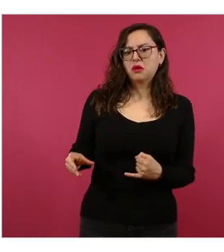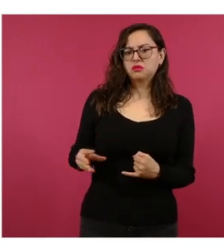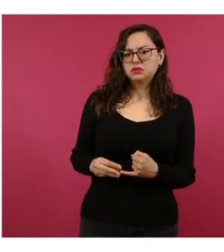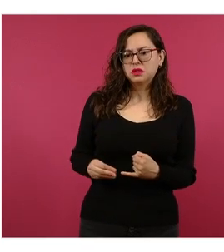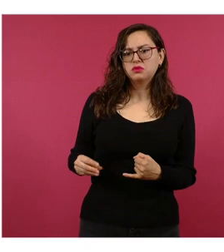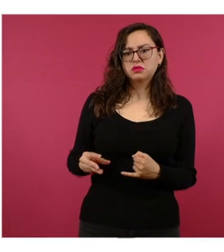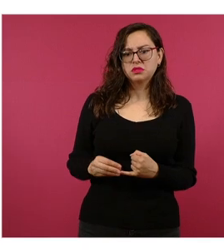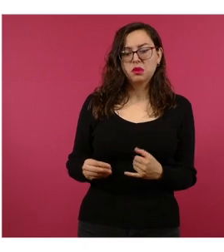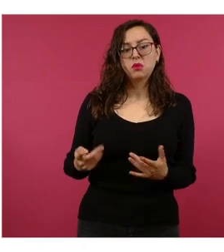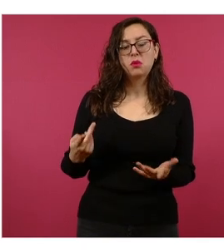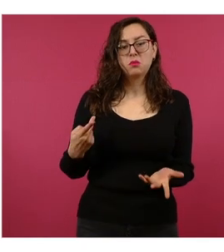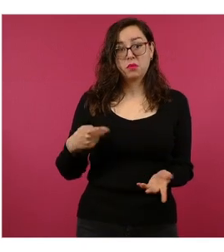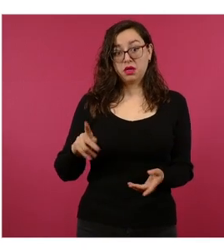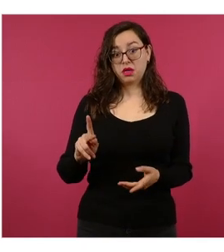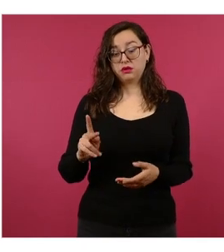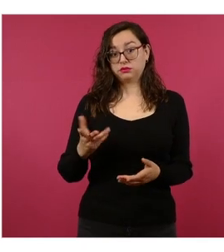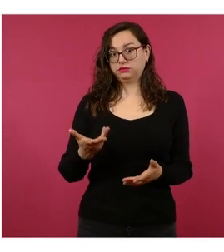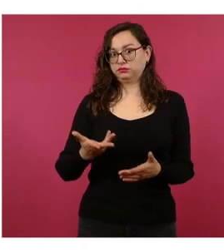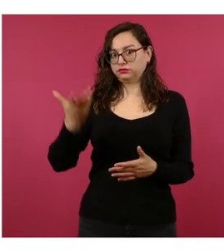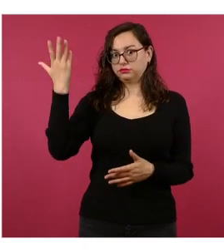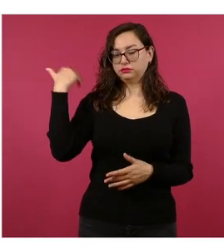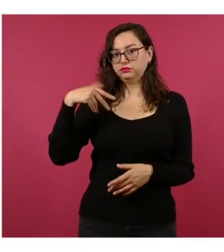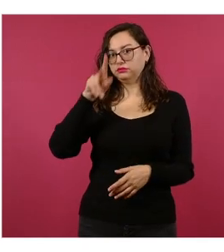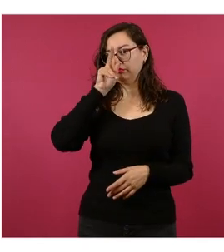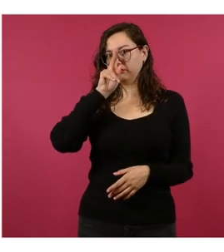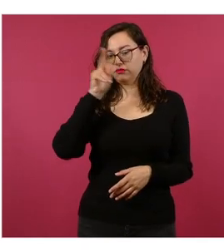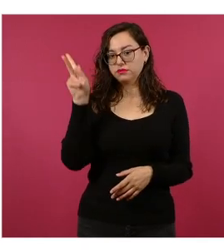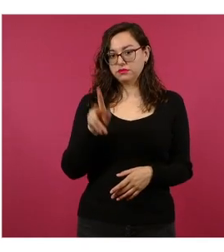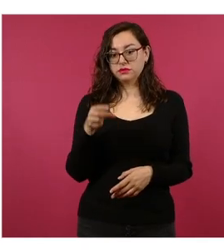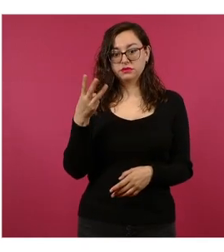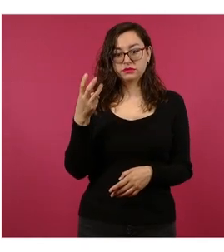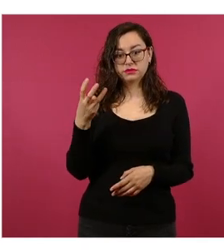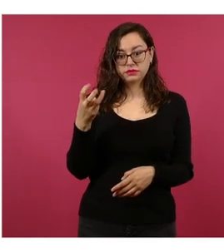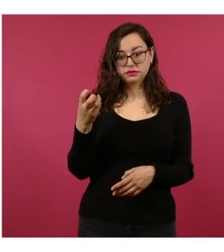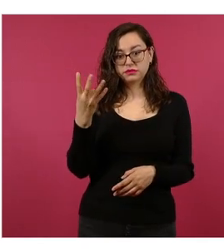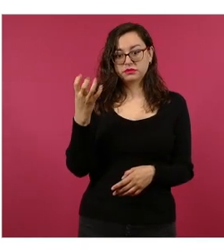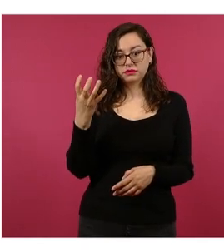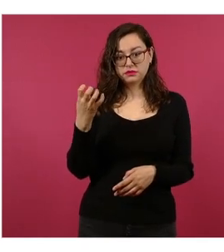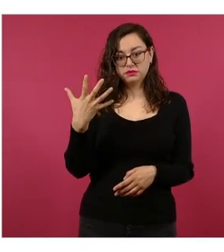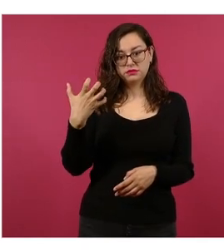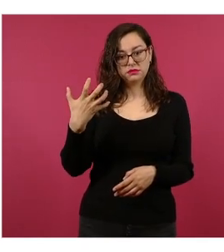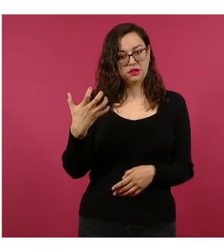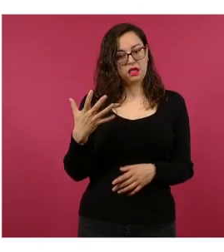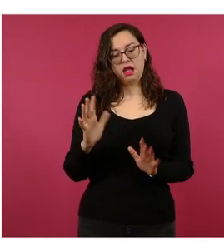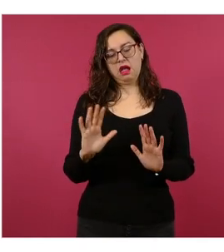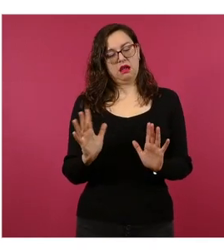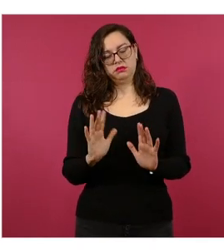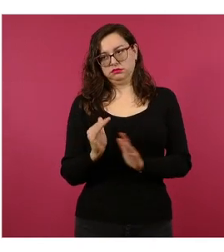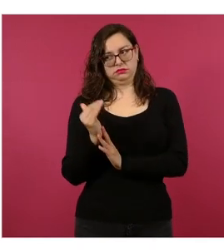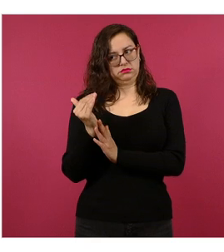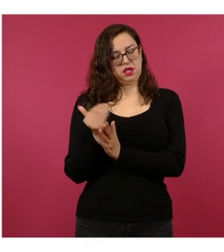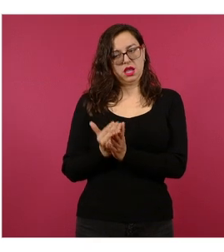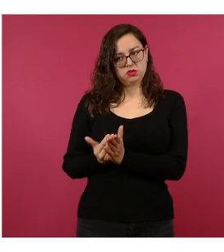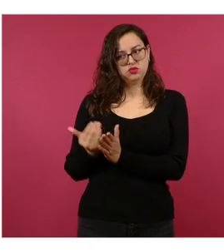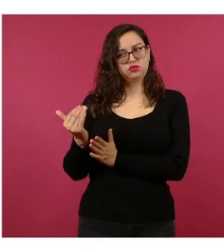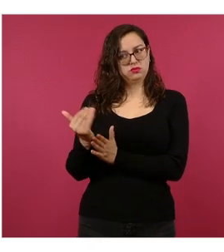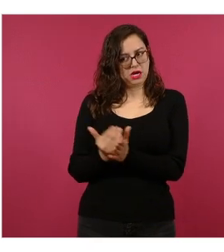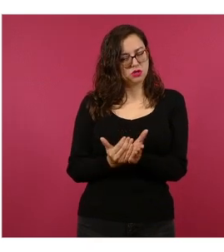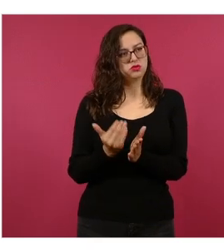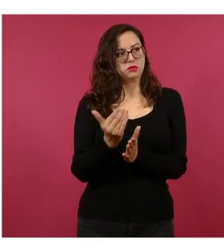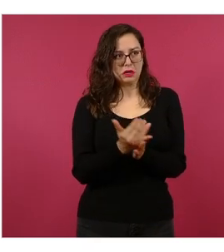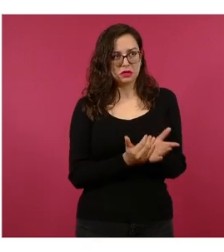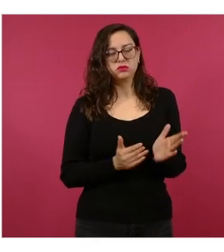prestar aquí, de entre 3.50, 4, 4.50 hasta 5 pesos, como por ejemplo lo estamos viendo en el caso de